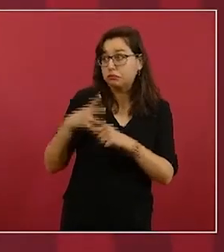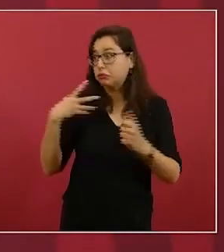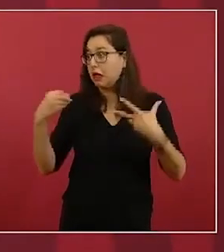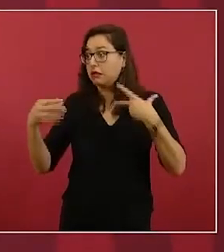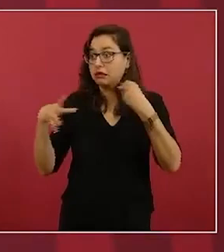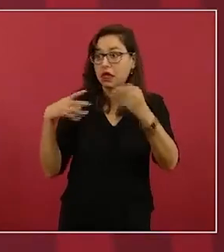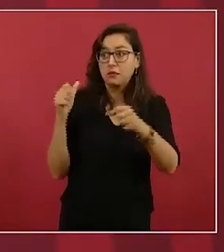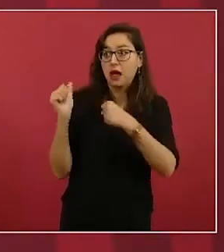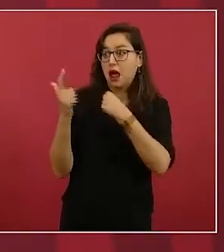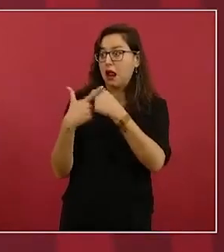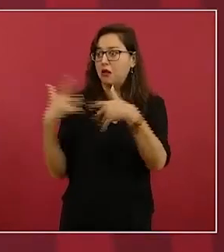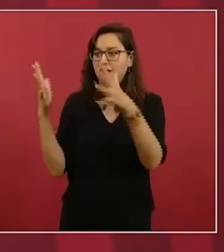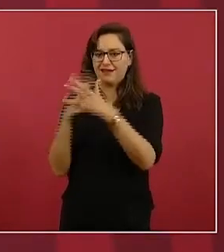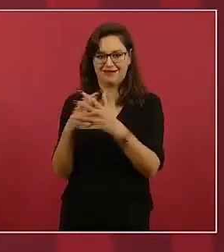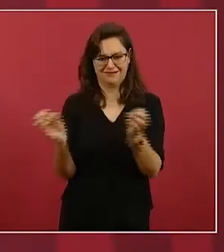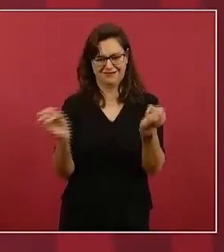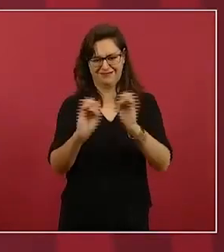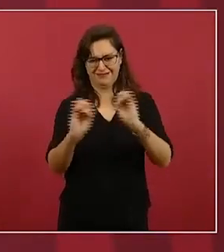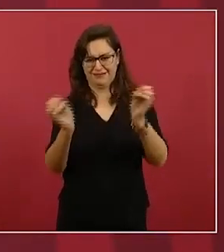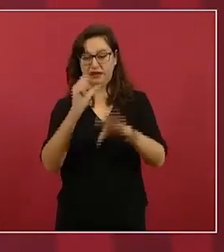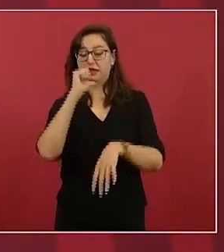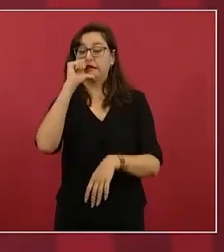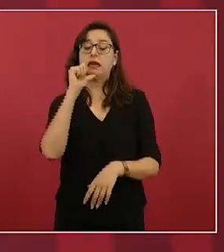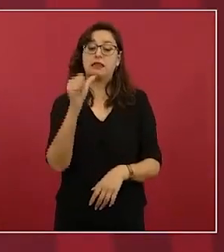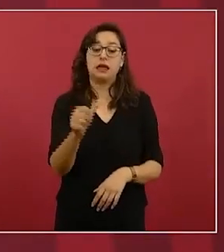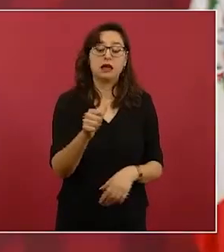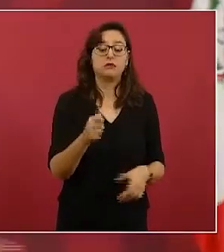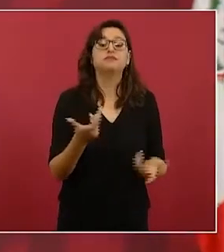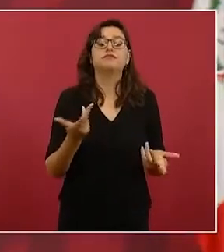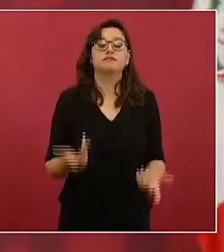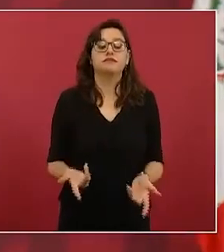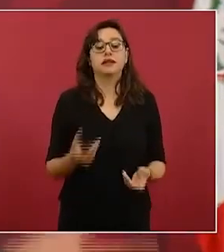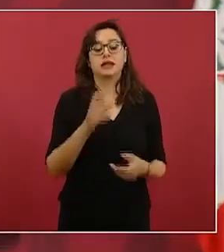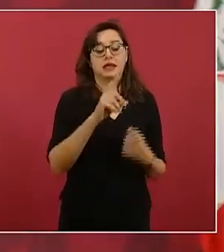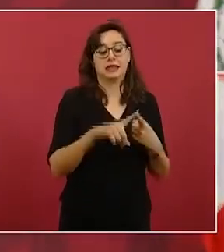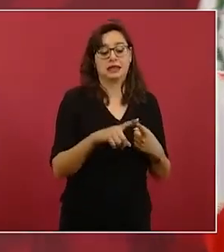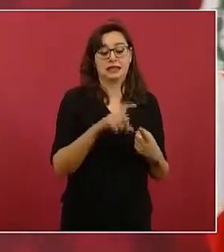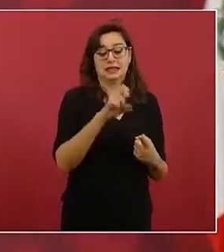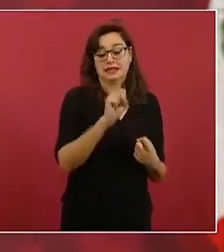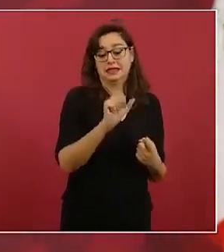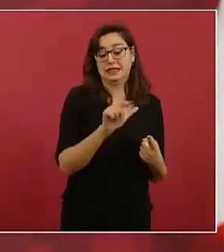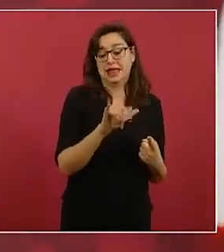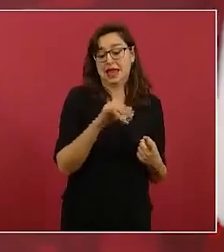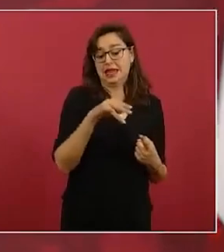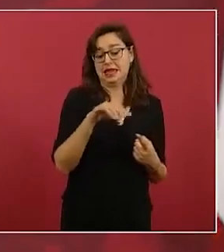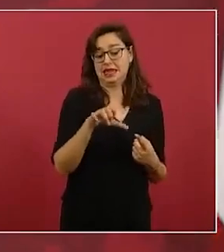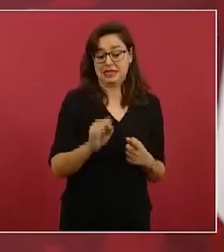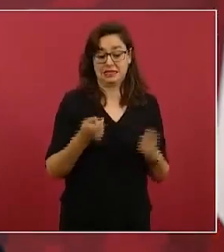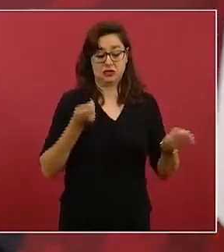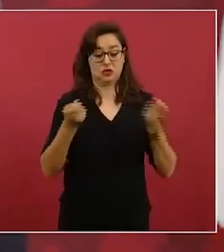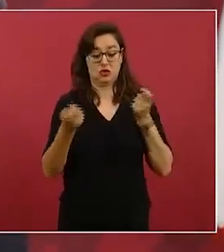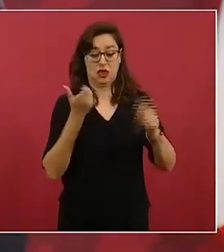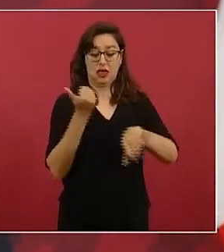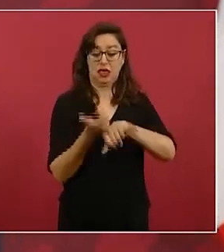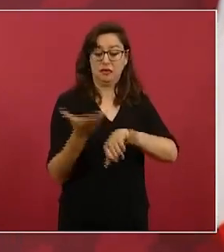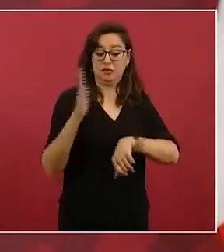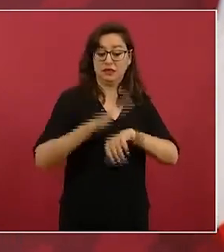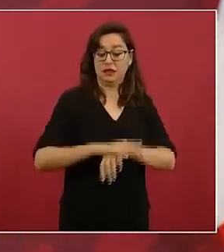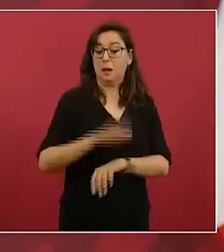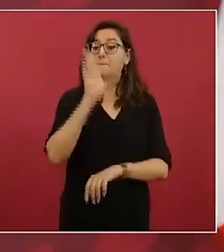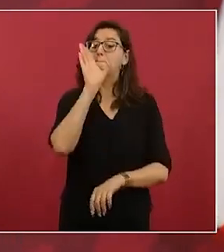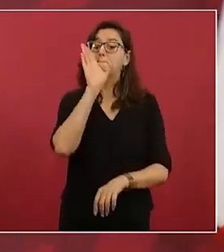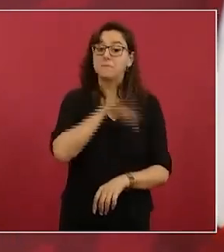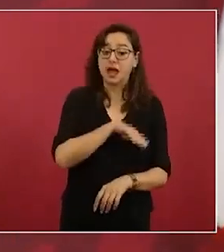durante el gobierno de Salinas, que además de entregar bienes de la